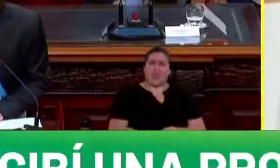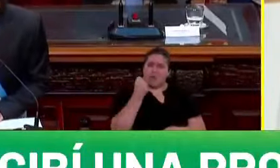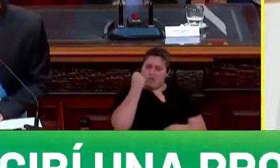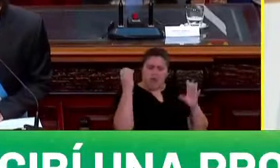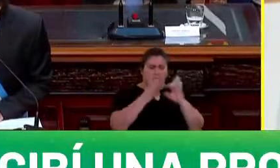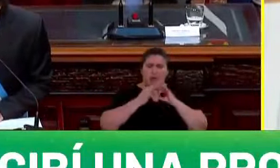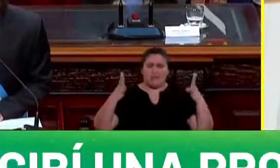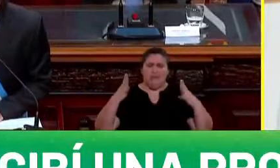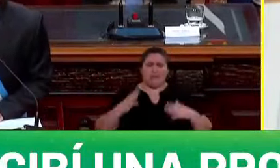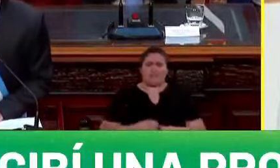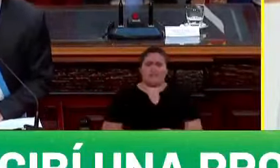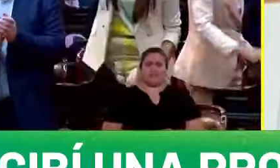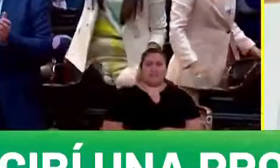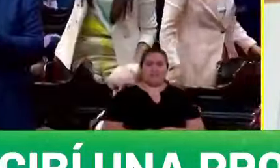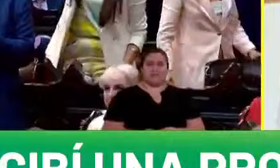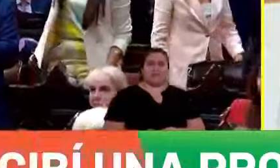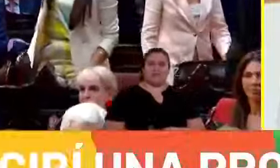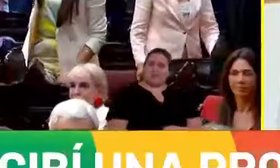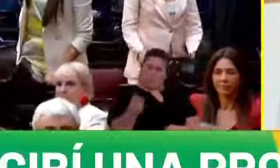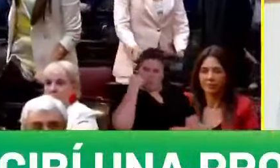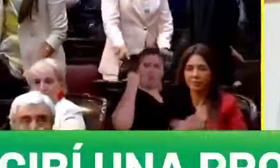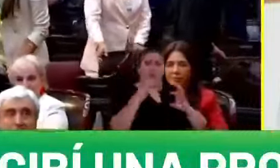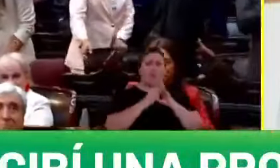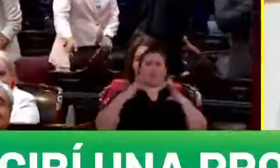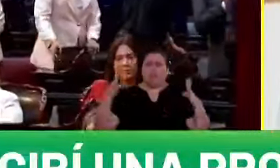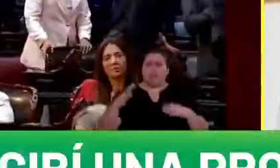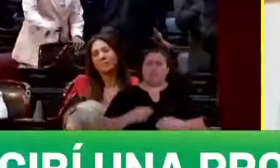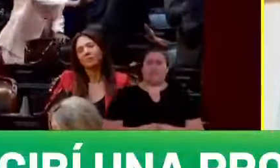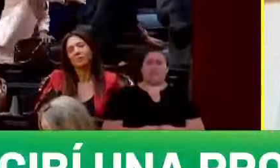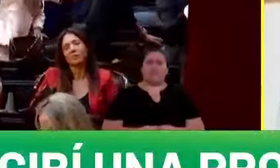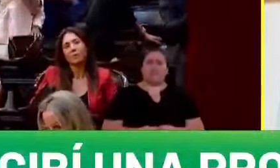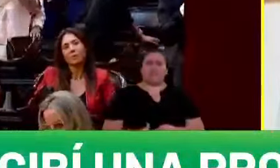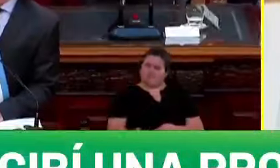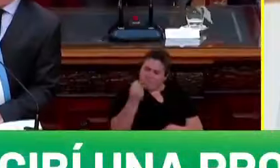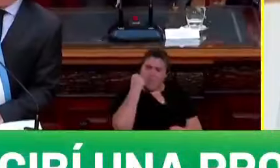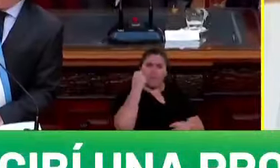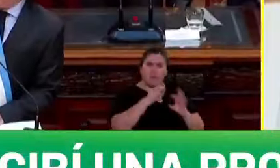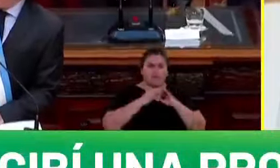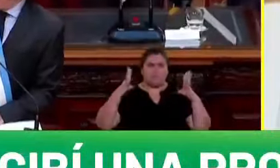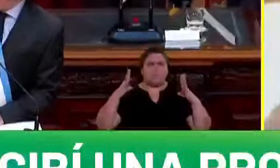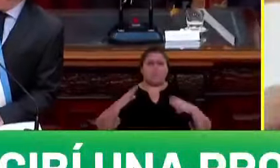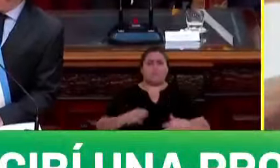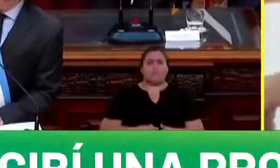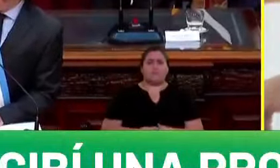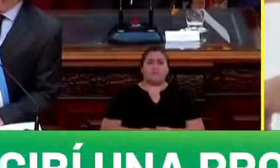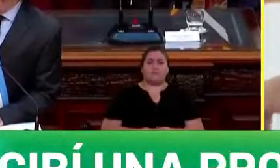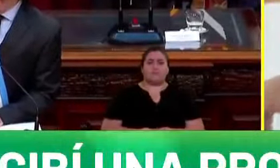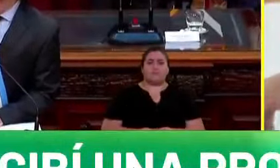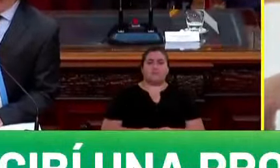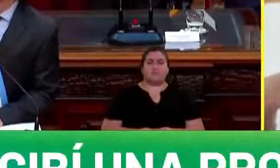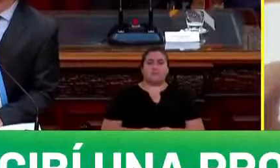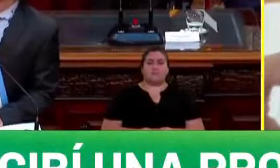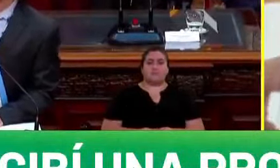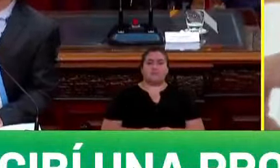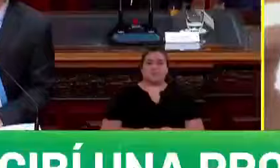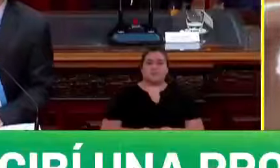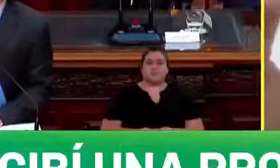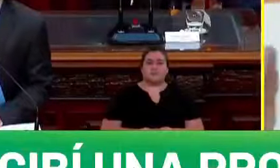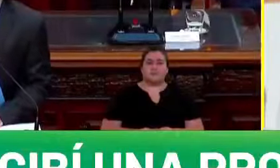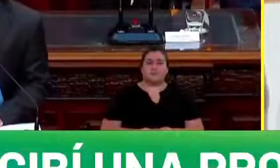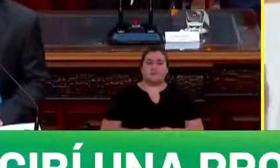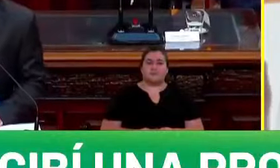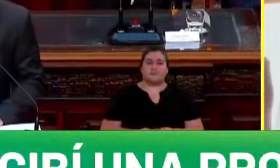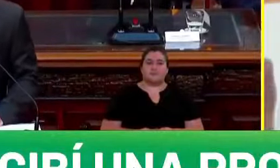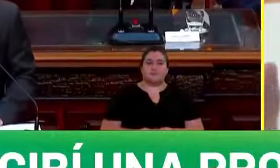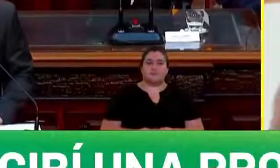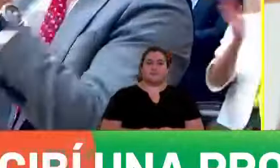nuestros recursos, para generar trabajo. El ajuste, el equilibrio fiscal, si no va de la mano de generar